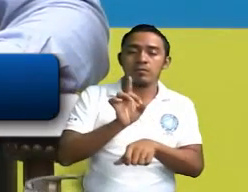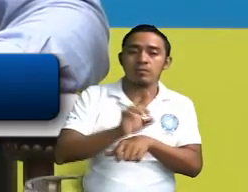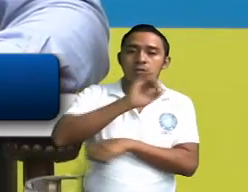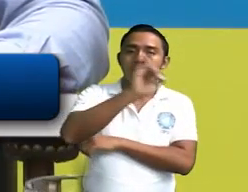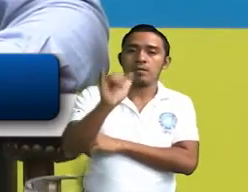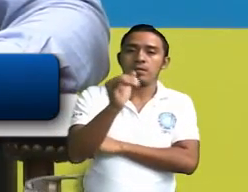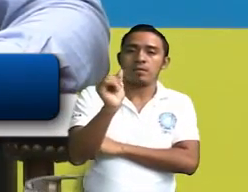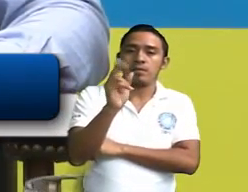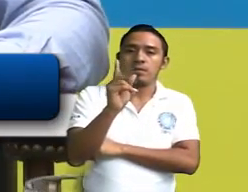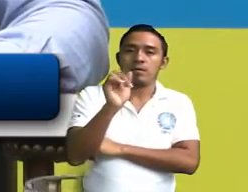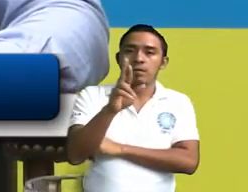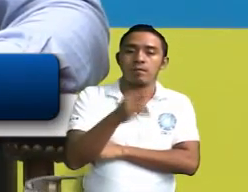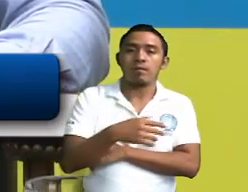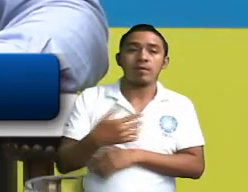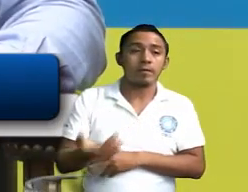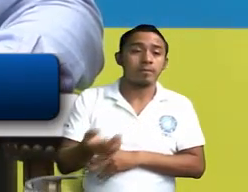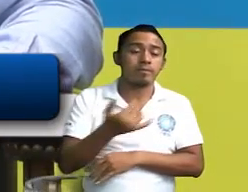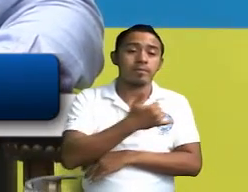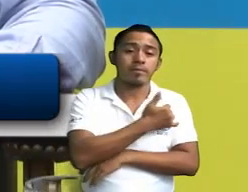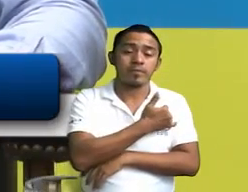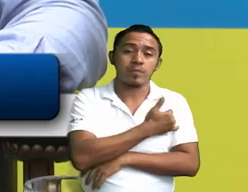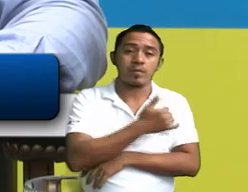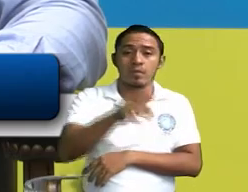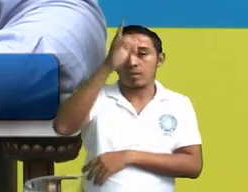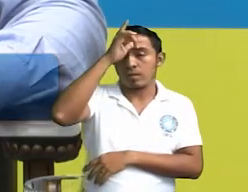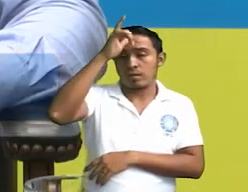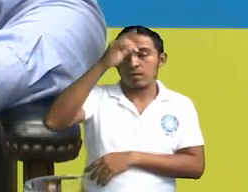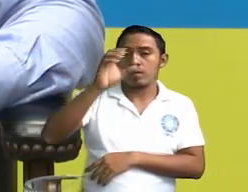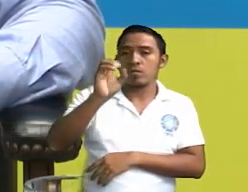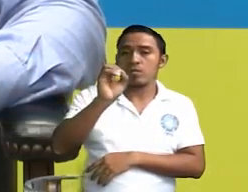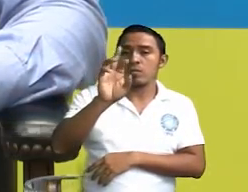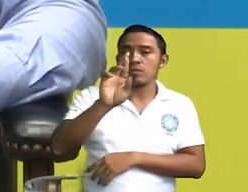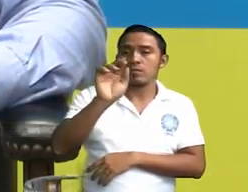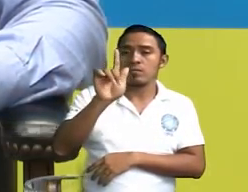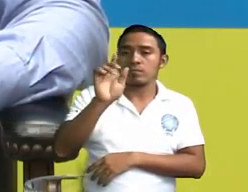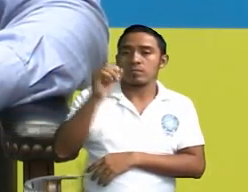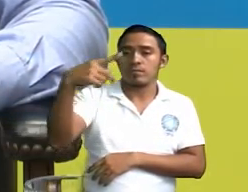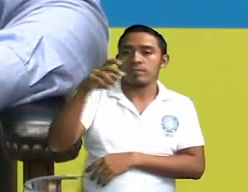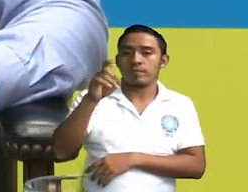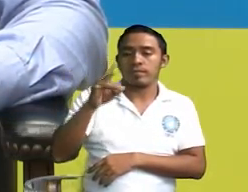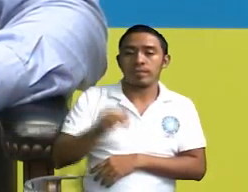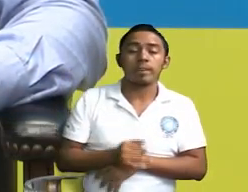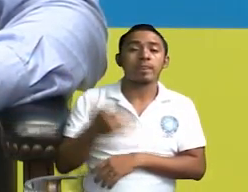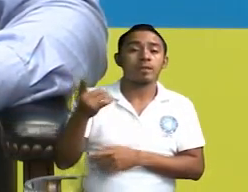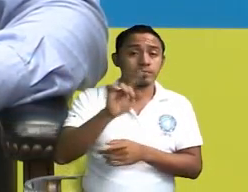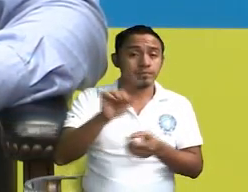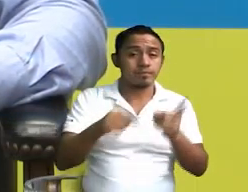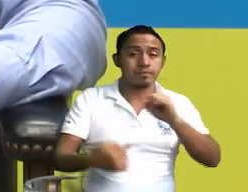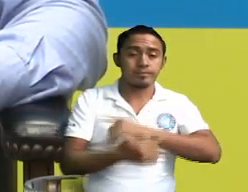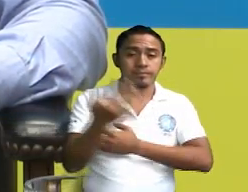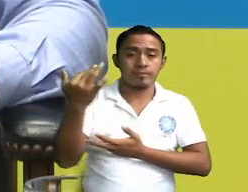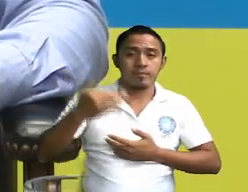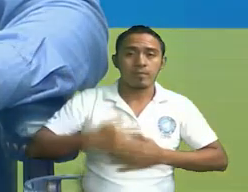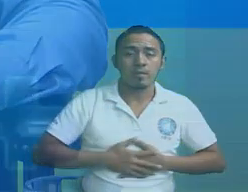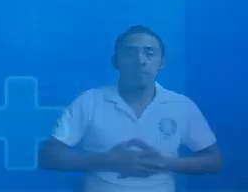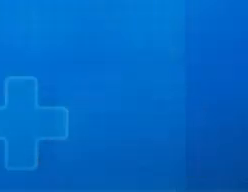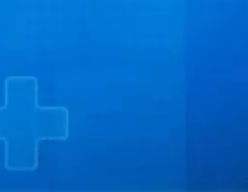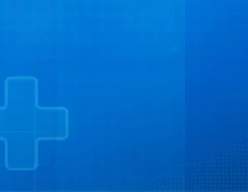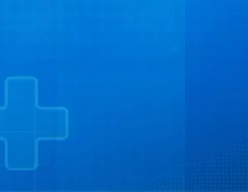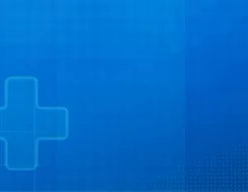es ortopedista del Hospital de Referencia Nacional, Hospital Alemán Nicaragüense. Usted no le cambie de canal, que ya regresamos.